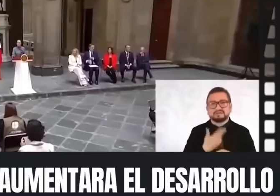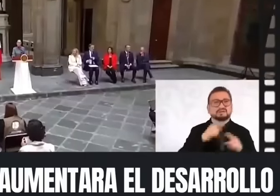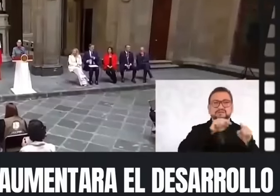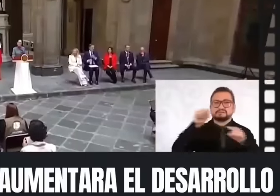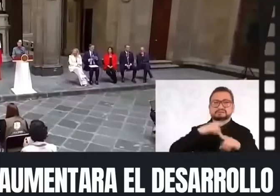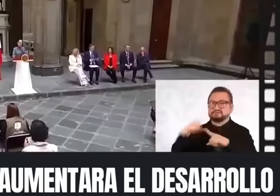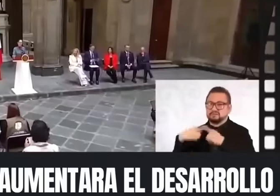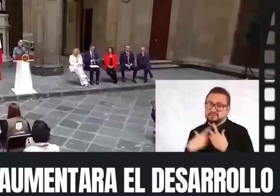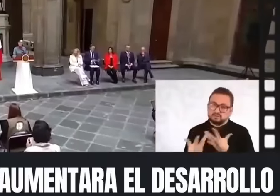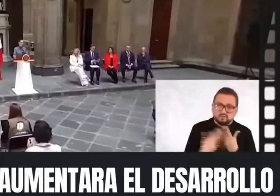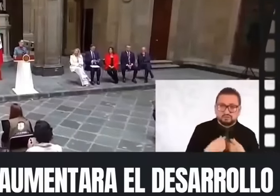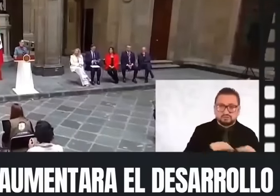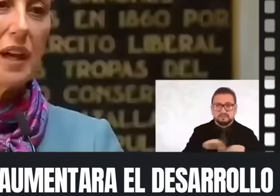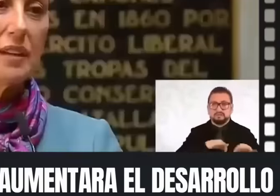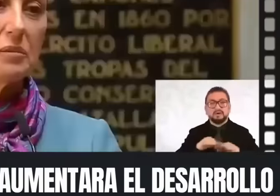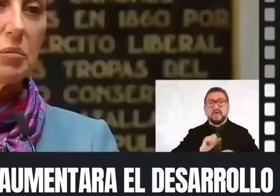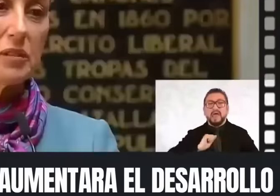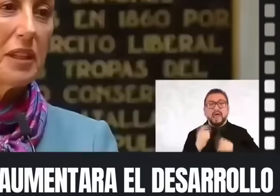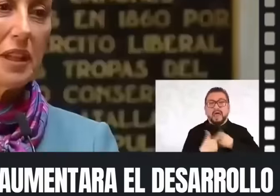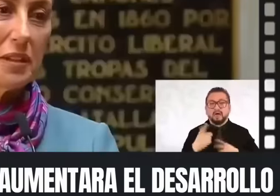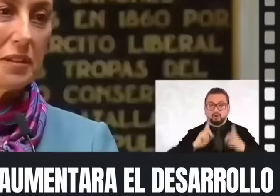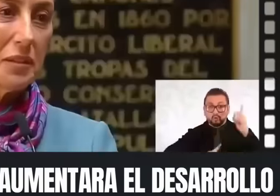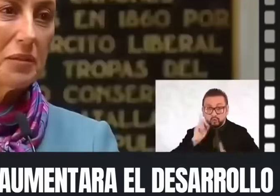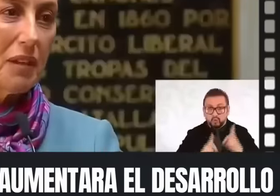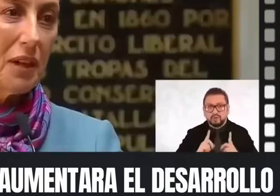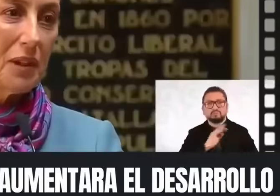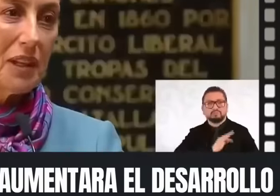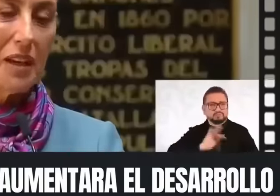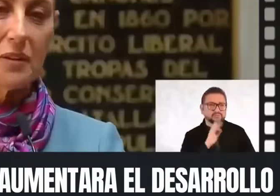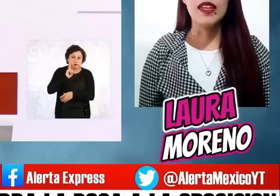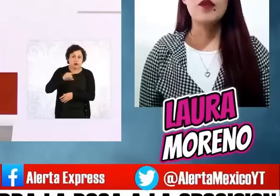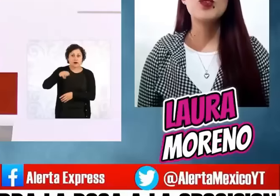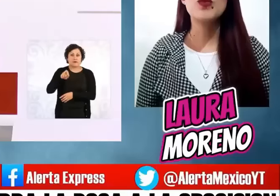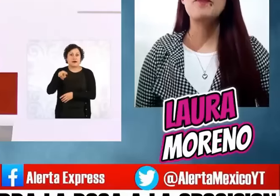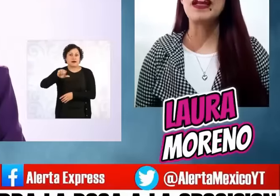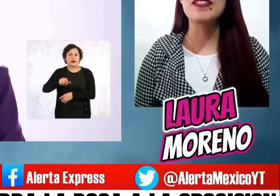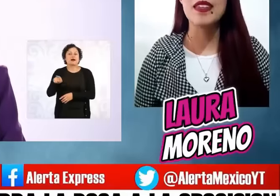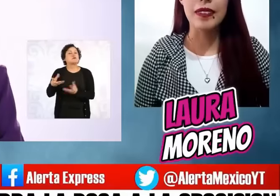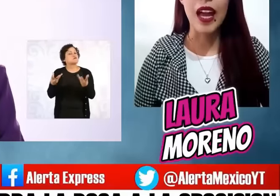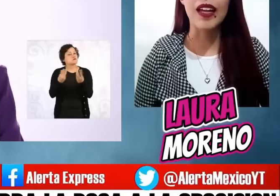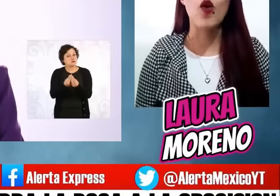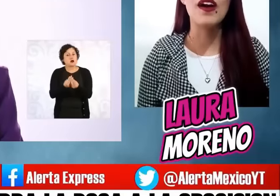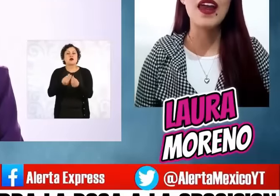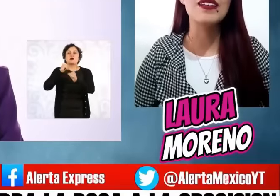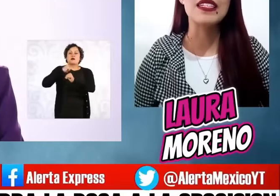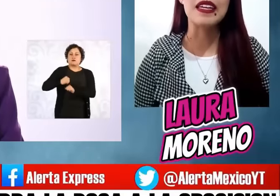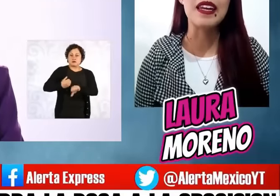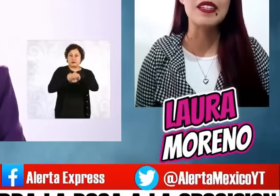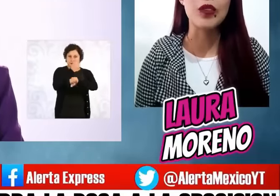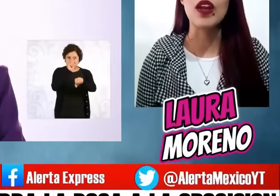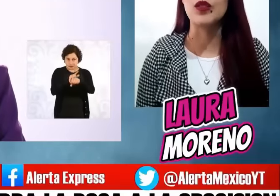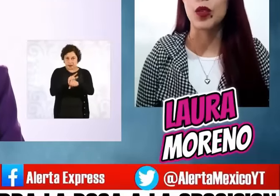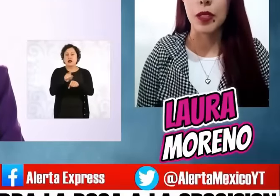permitan, pues frente a cualquier duda, pues tener un trabajo de diálogo. Tenemos una presidenta con ganas de